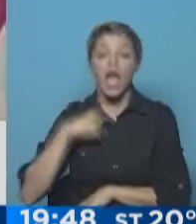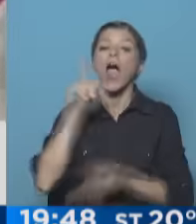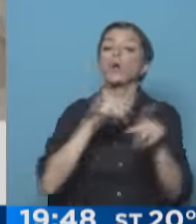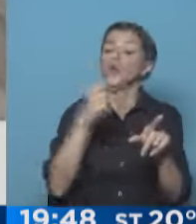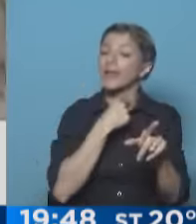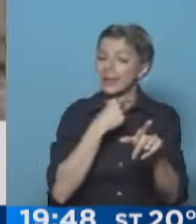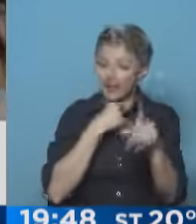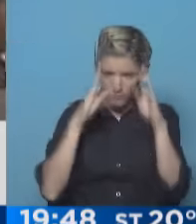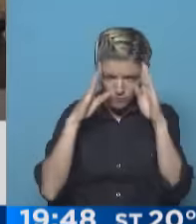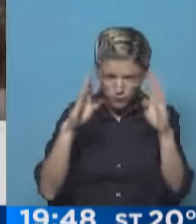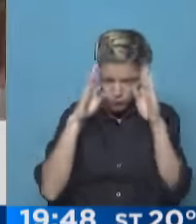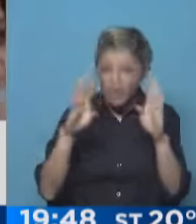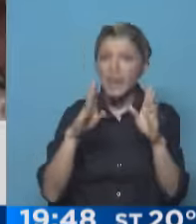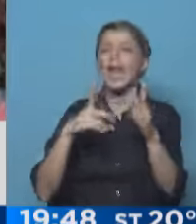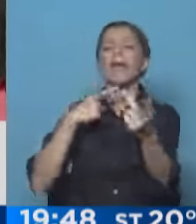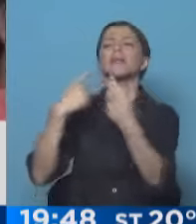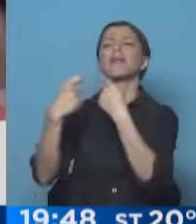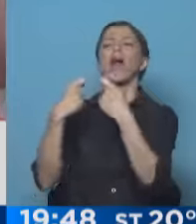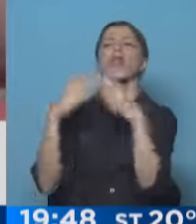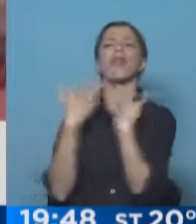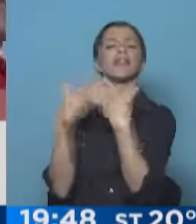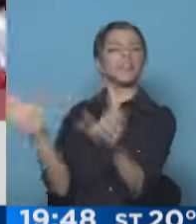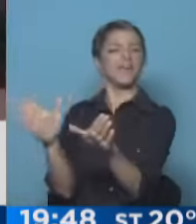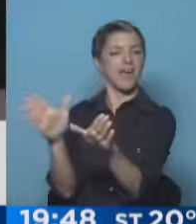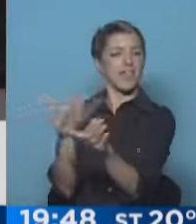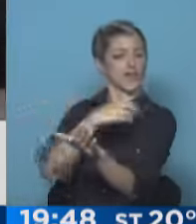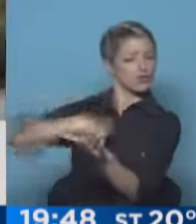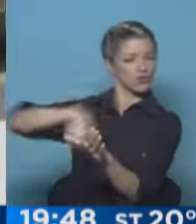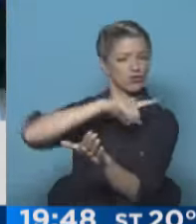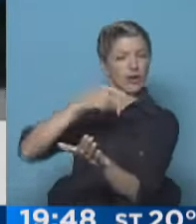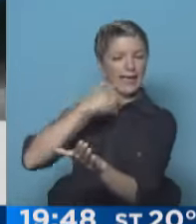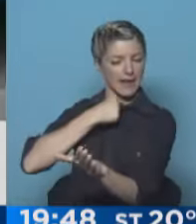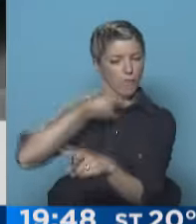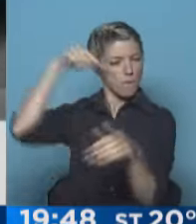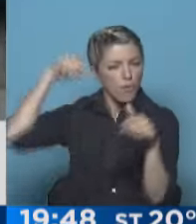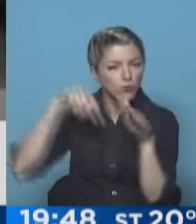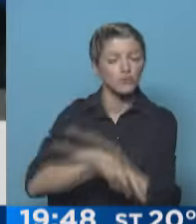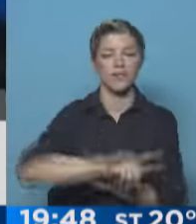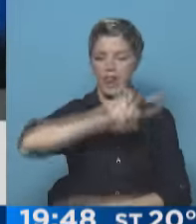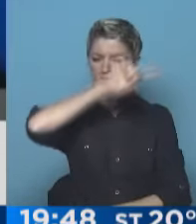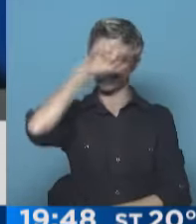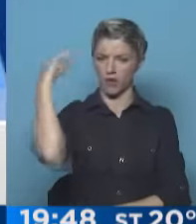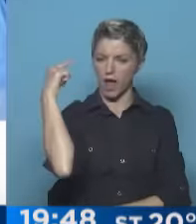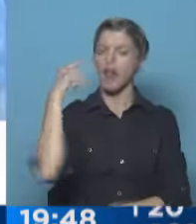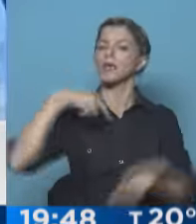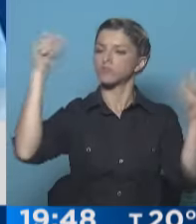dejar librado al mercado y lo que queremos profundizar, lo nacional